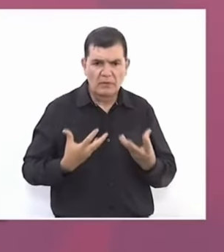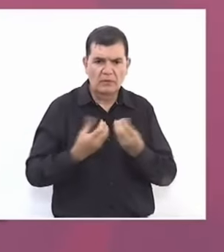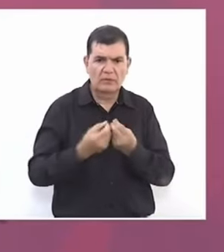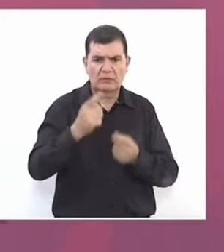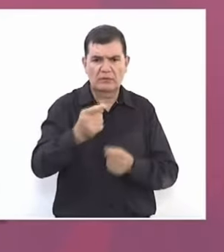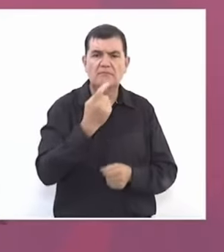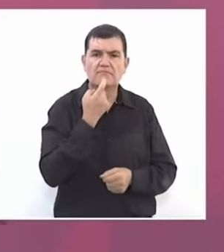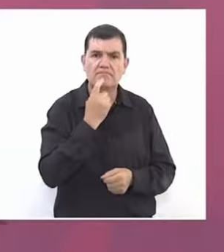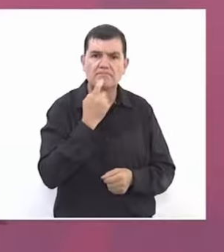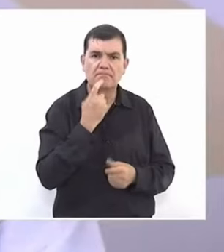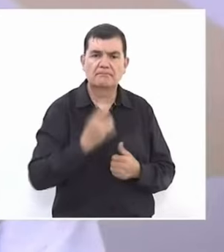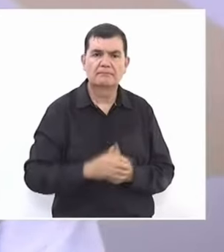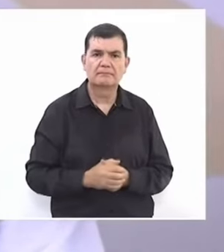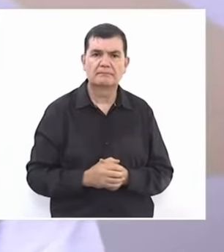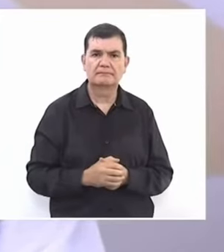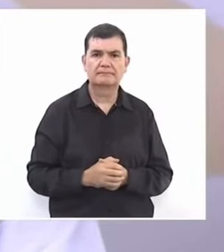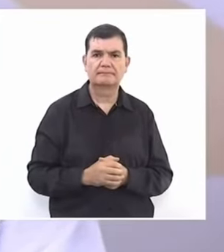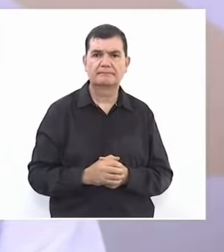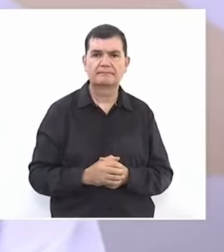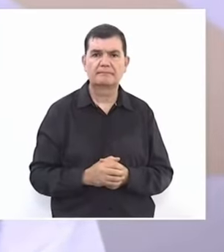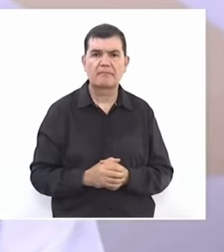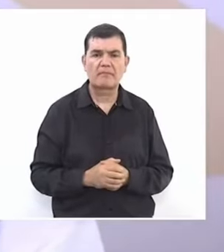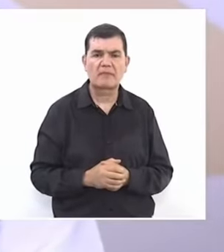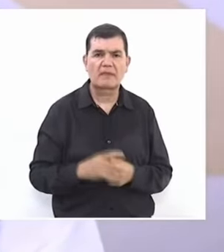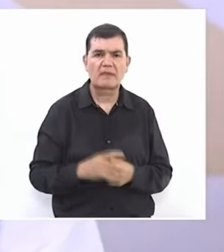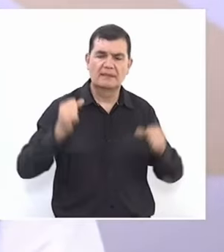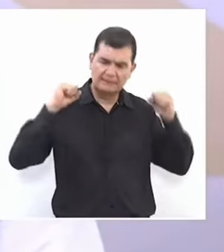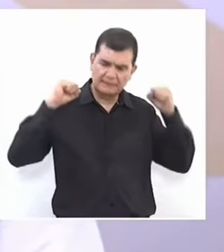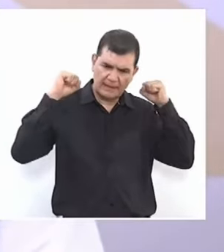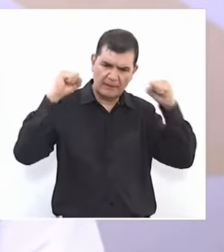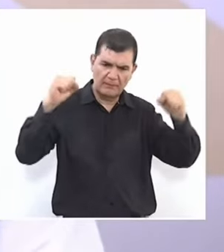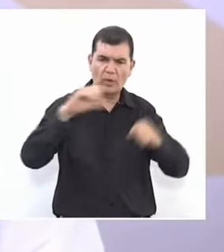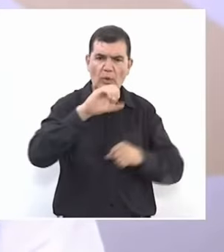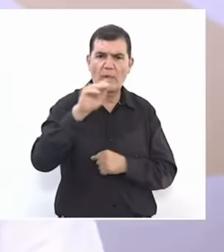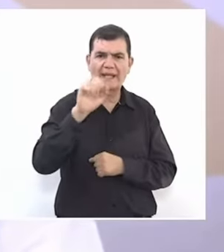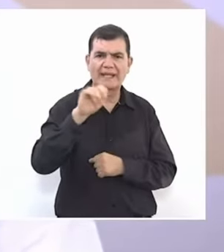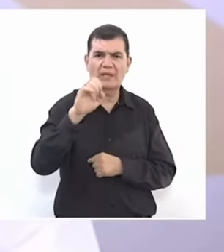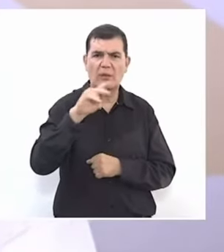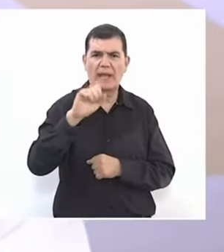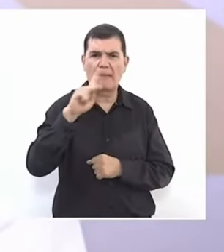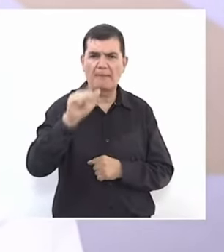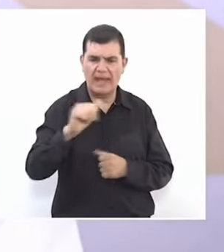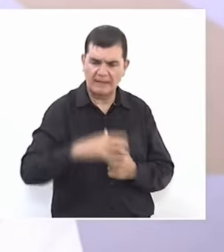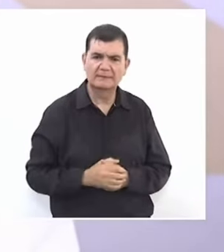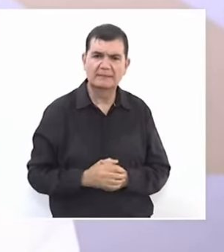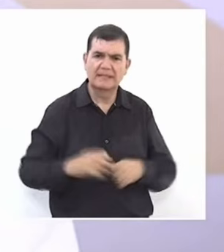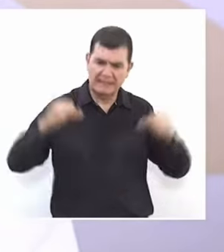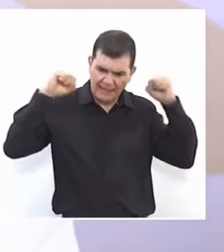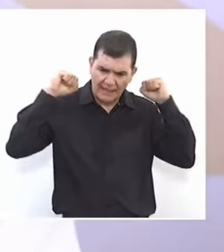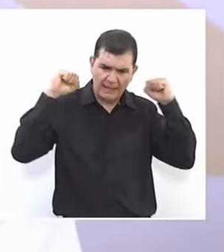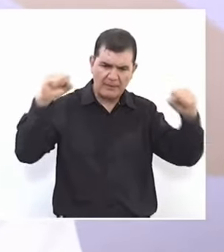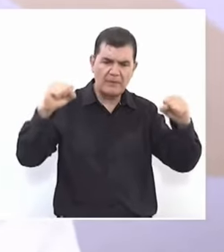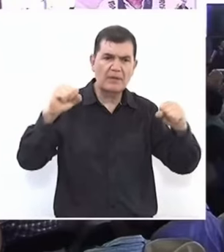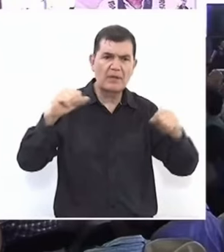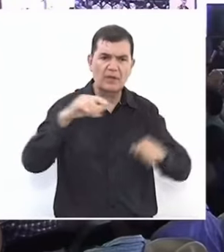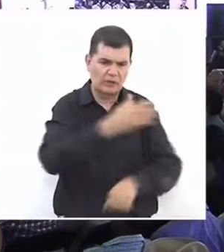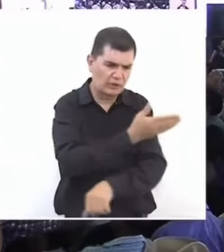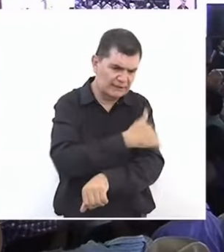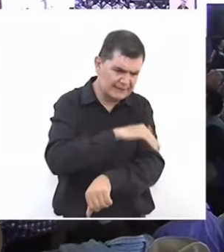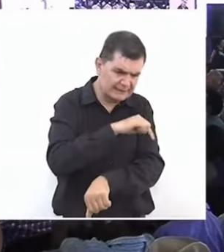con Andrés Manuel López Obrador. ¡Que viva Coaquinicuilapa! ¡Que viva la Costa